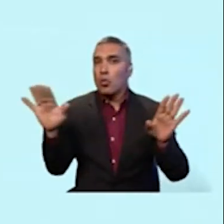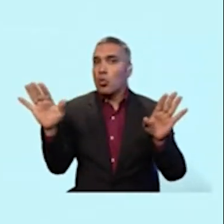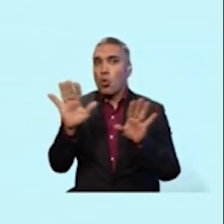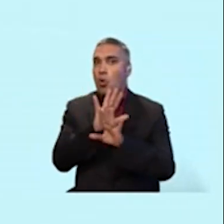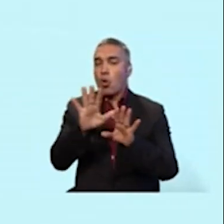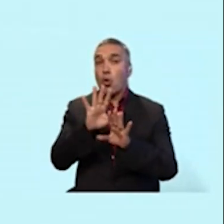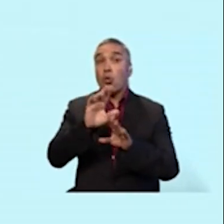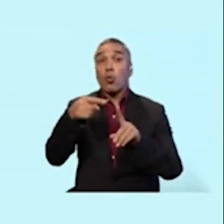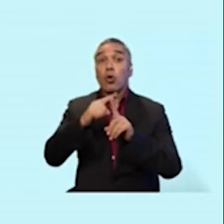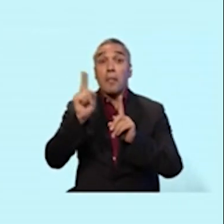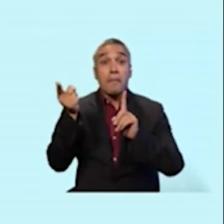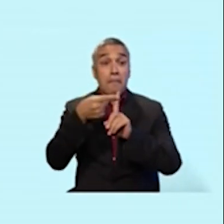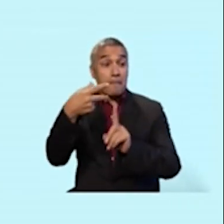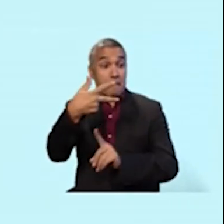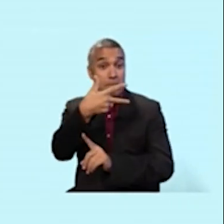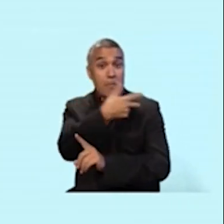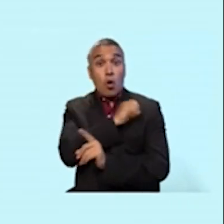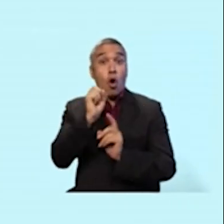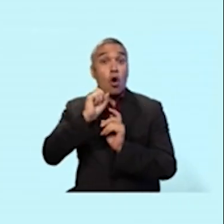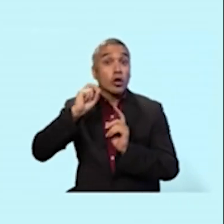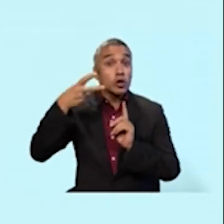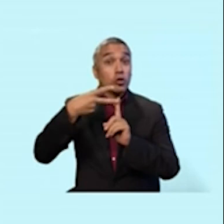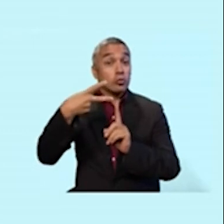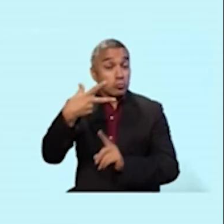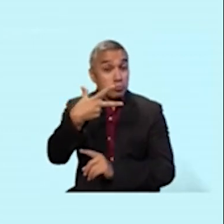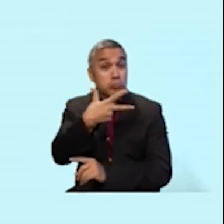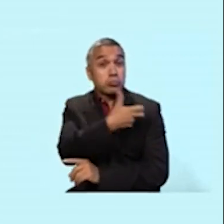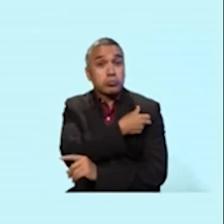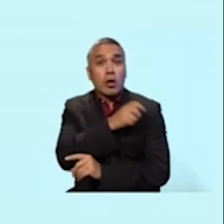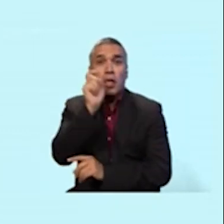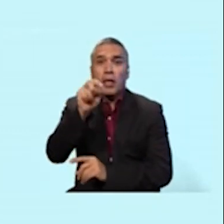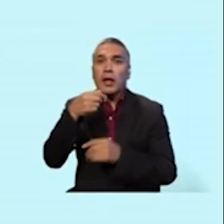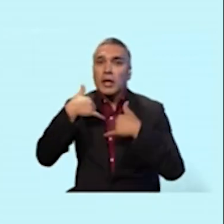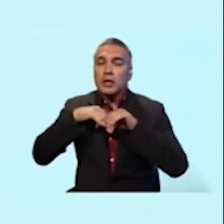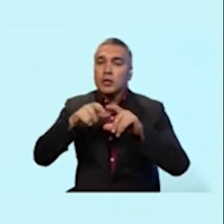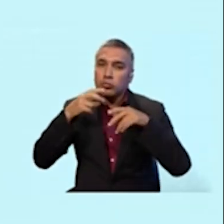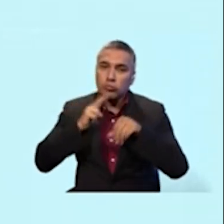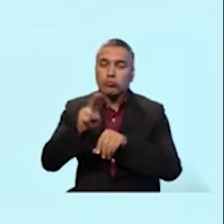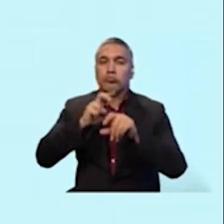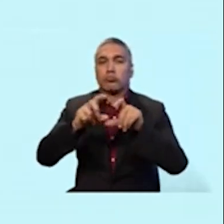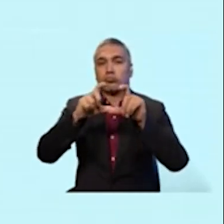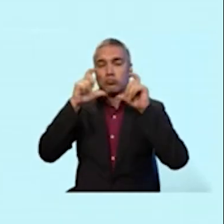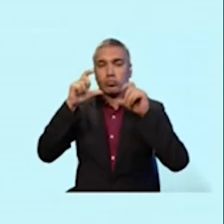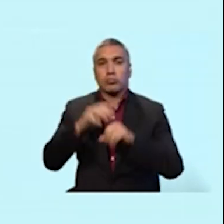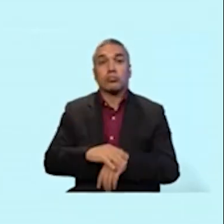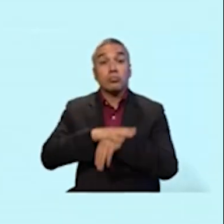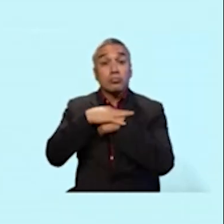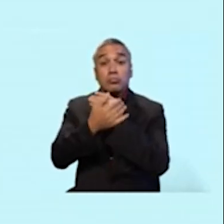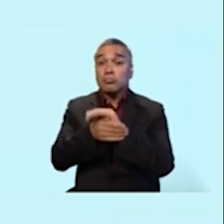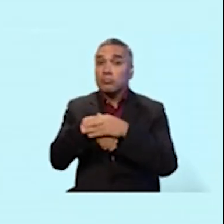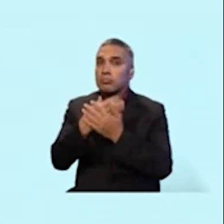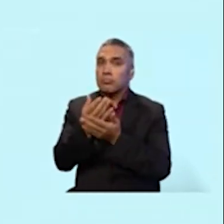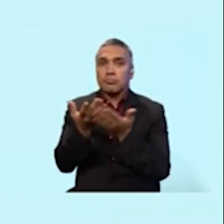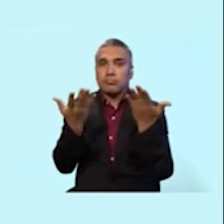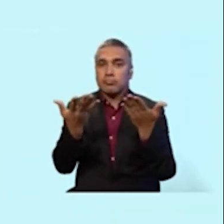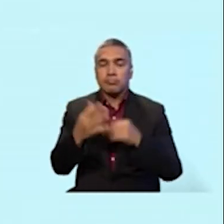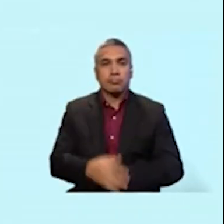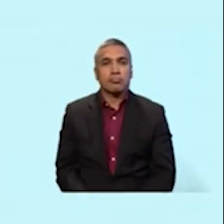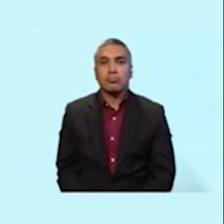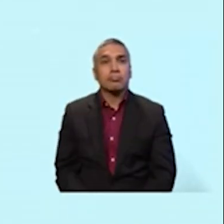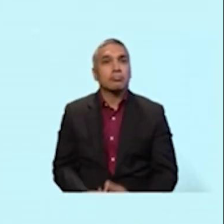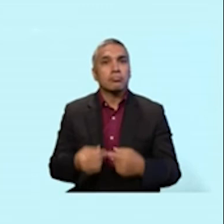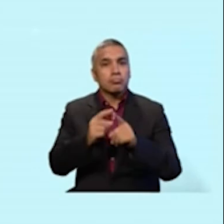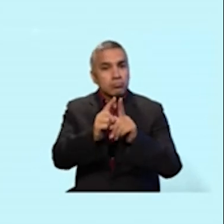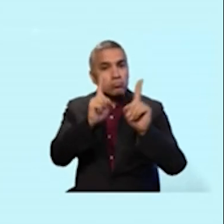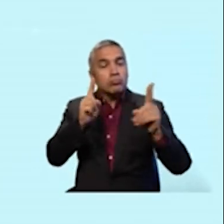total. Si recibiste la primera o segunda dosis de la vacuna, debes continuar usando mascarilla, lavarte frecuentemente las manos,